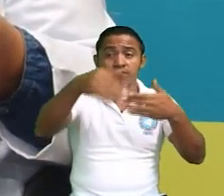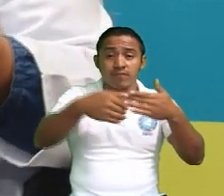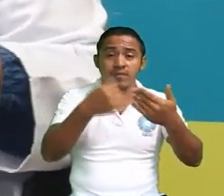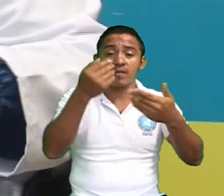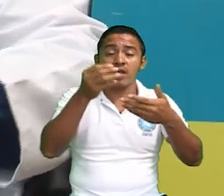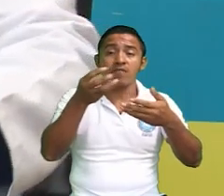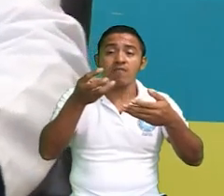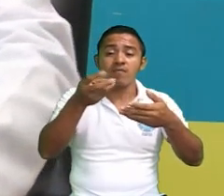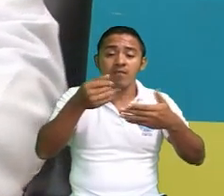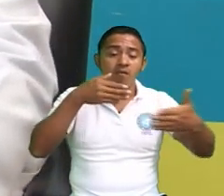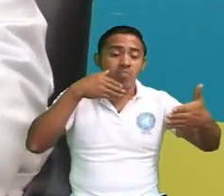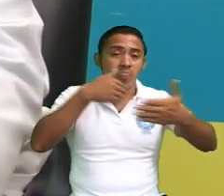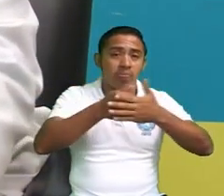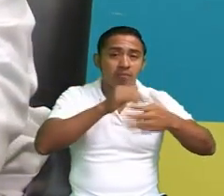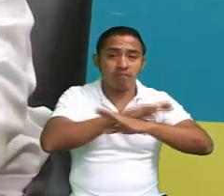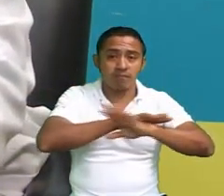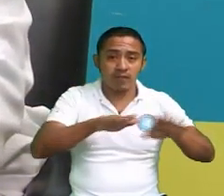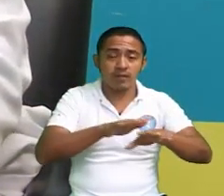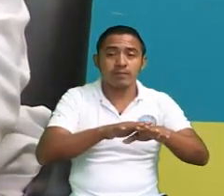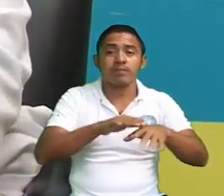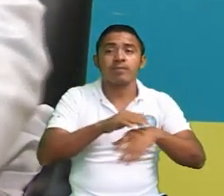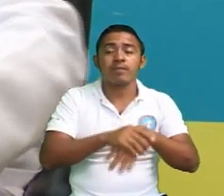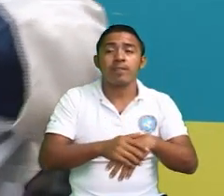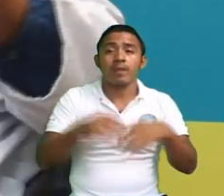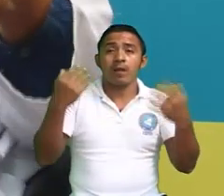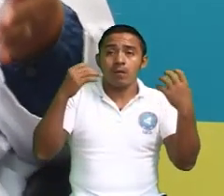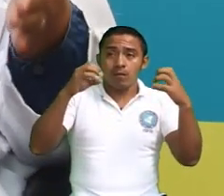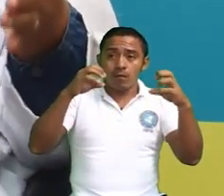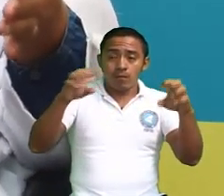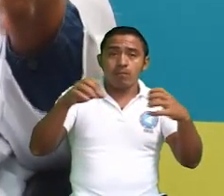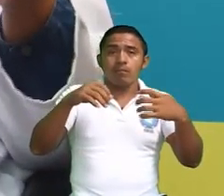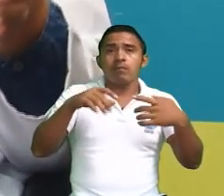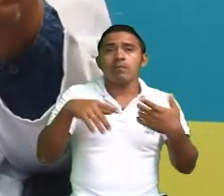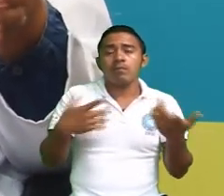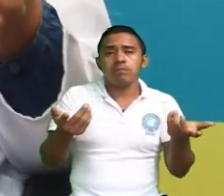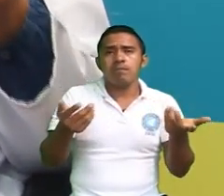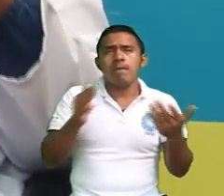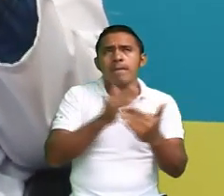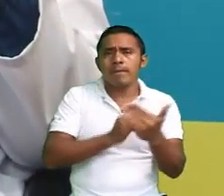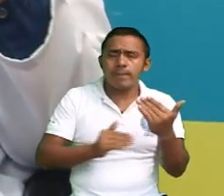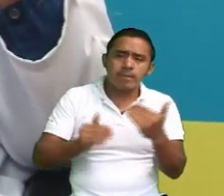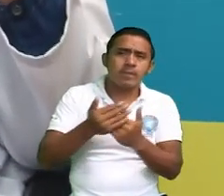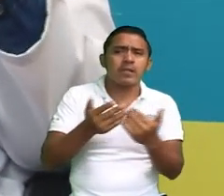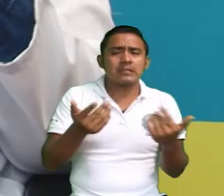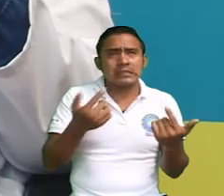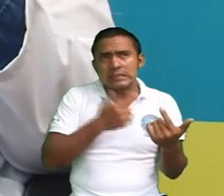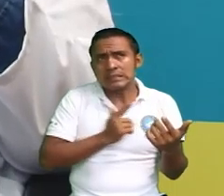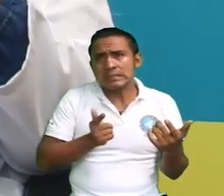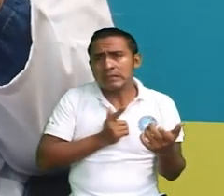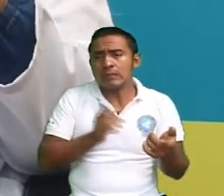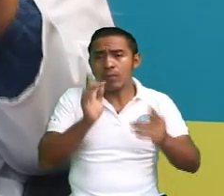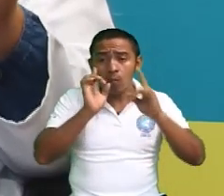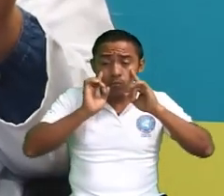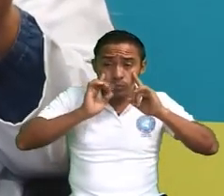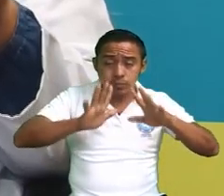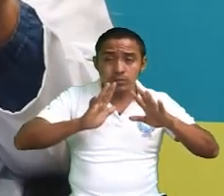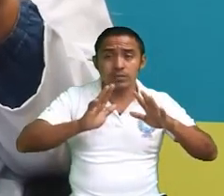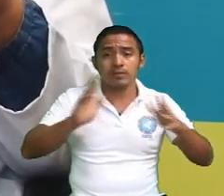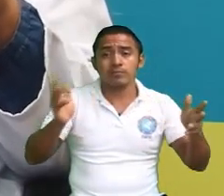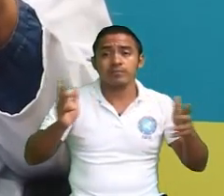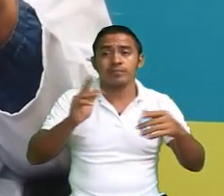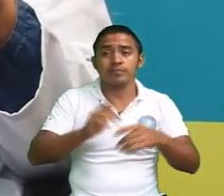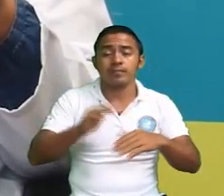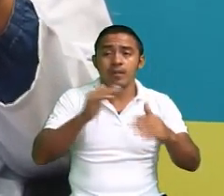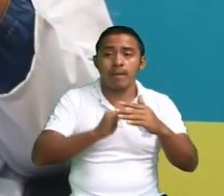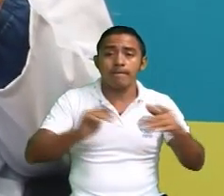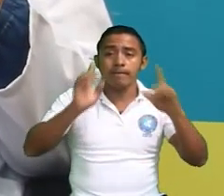fecha de caducidad o fecha de vencimiento. Los alimentos más vigilados o los que tenemos que debemos de